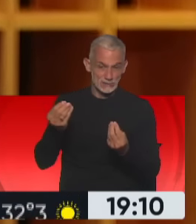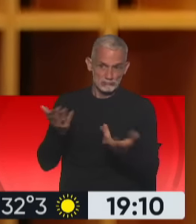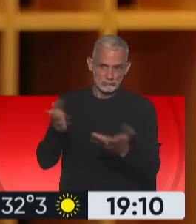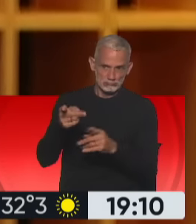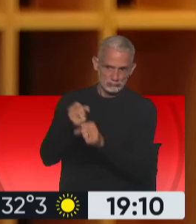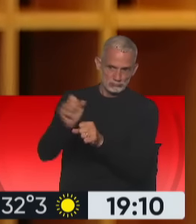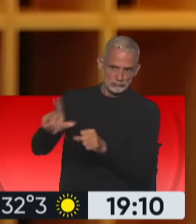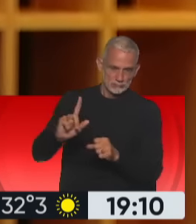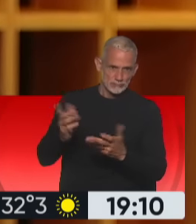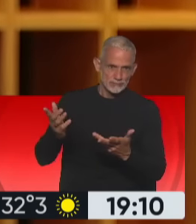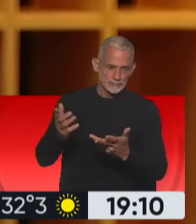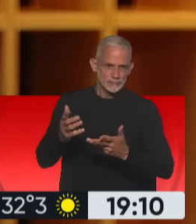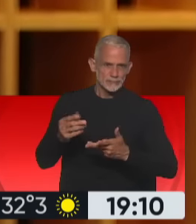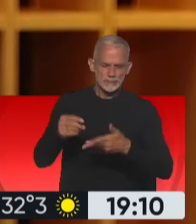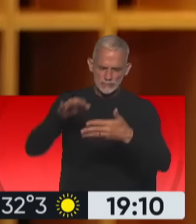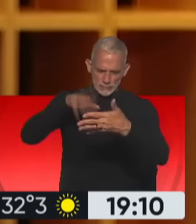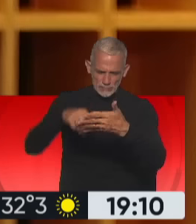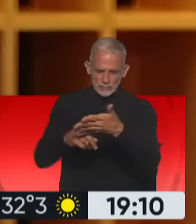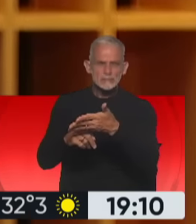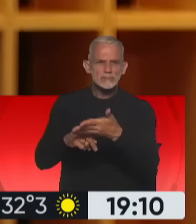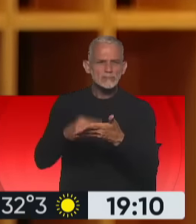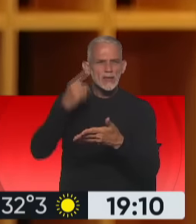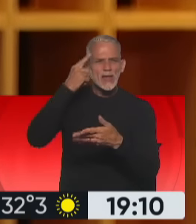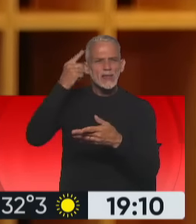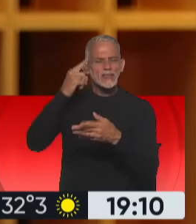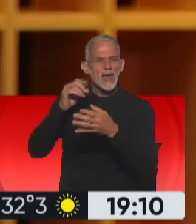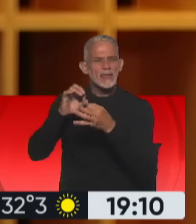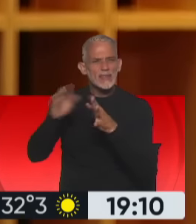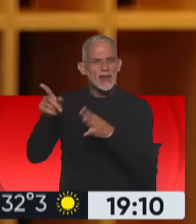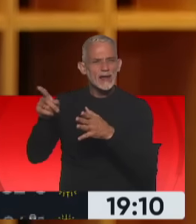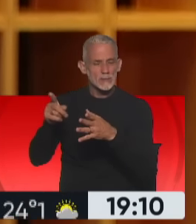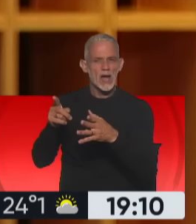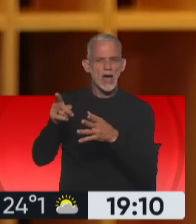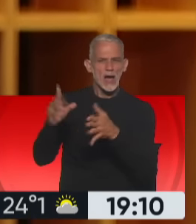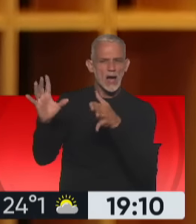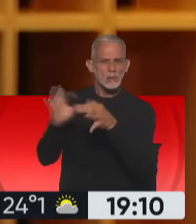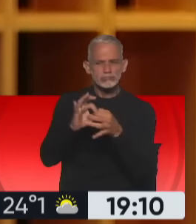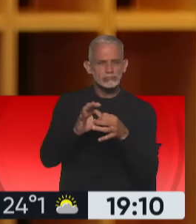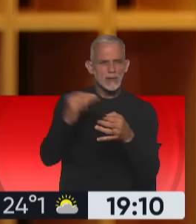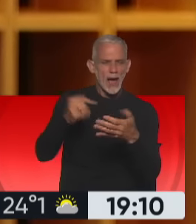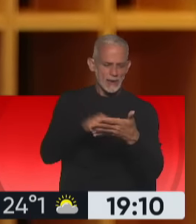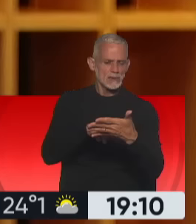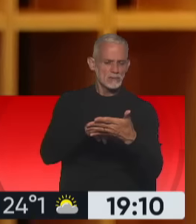trabajo que muestra cómo las ideas de la libertad conllevan